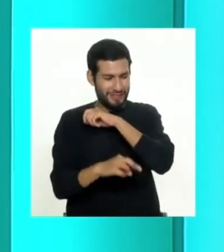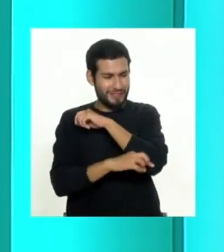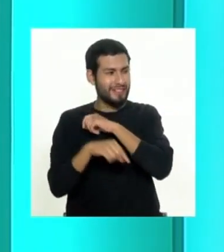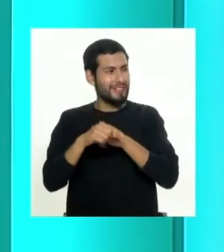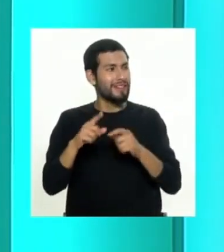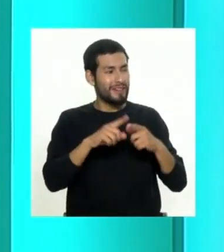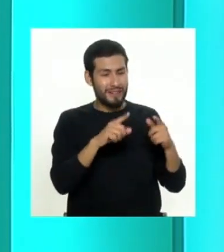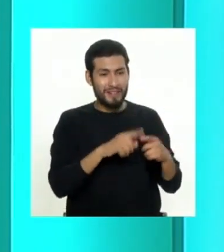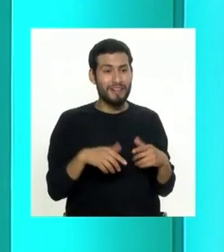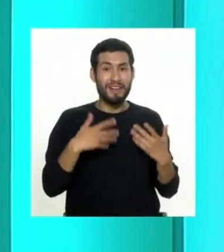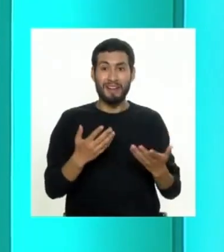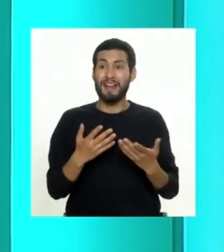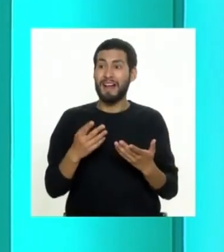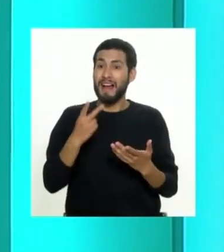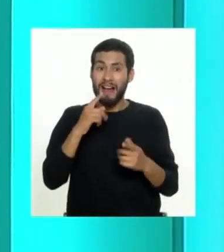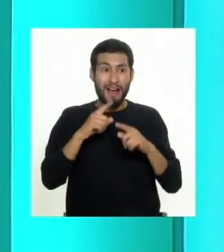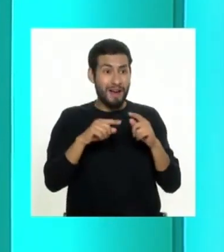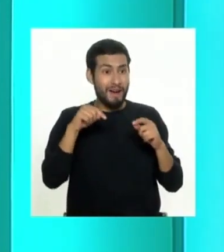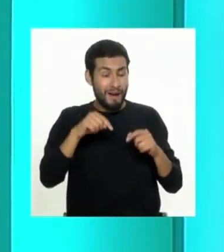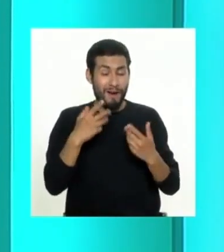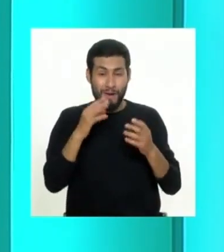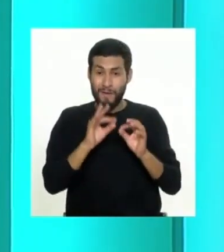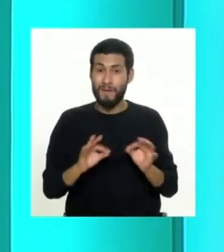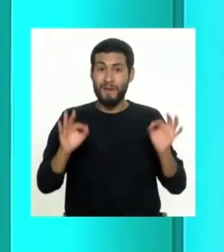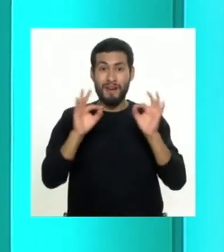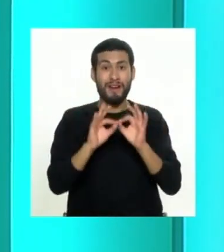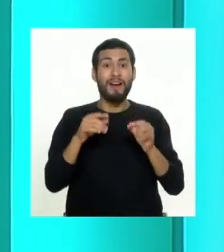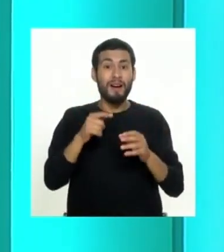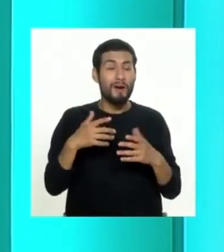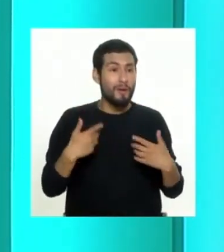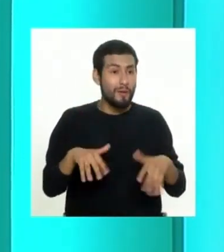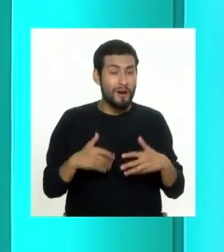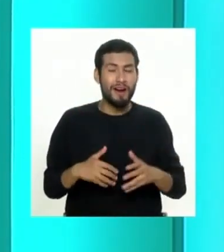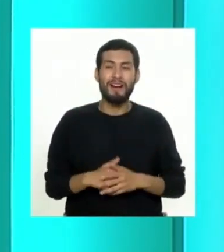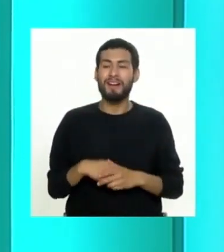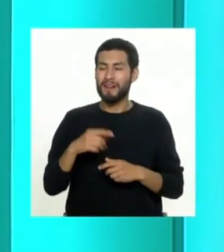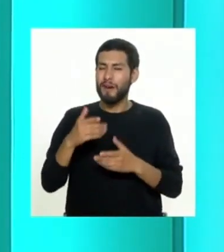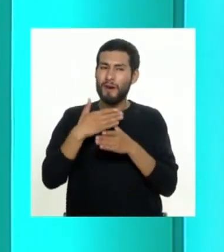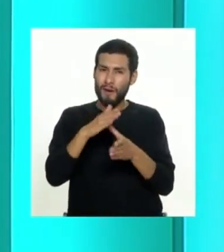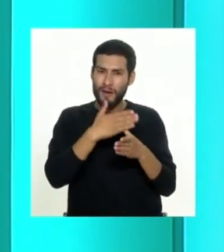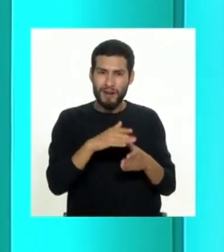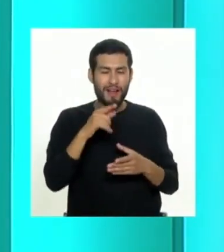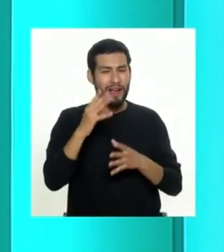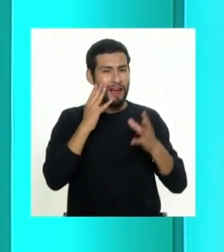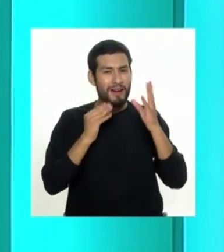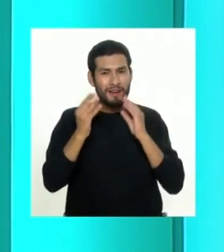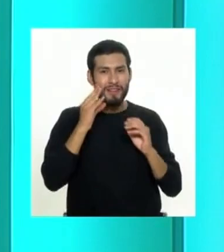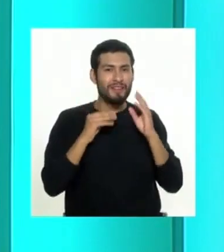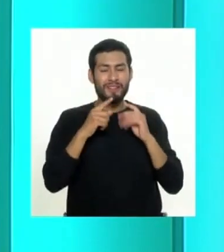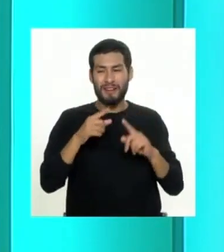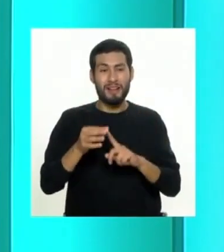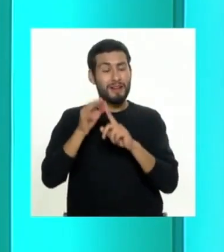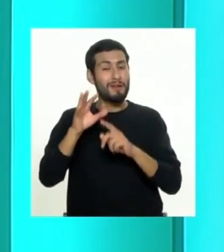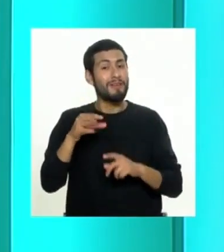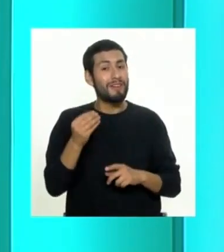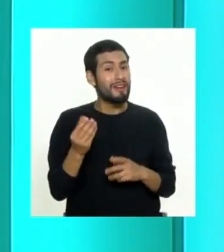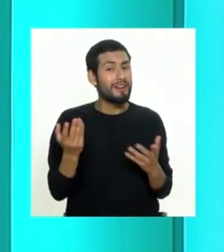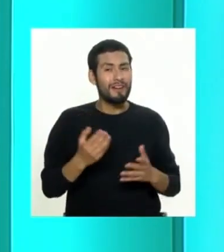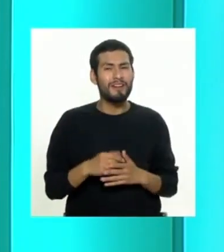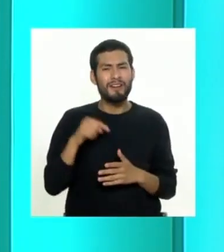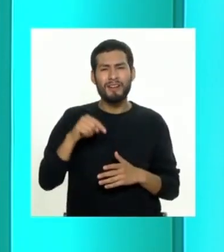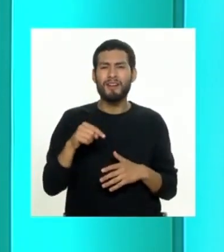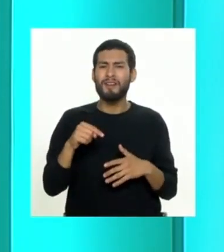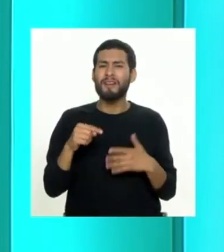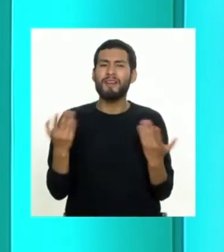las inquietudes triviales y a veces importantes y sentidas, ¿no? Y la compartimos con la experiencia de nuestros especialistas, porque lo que